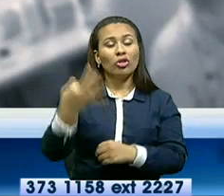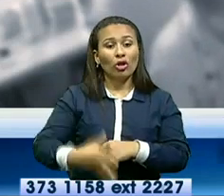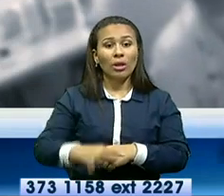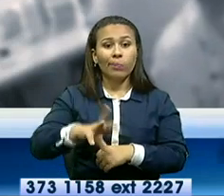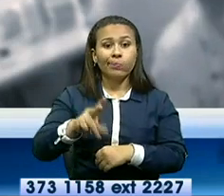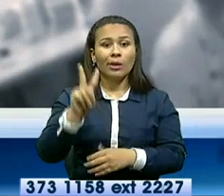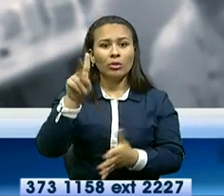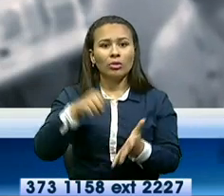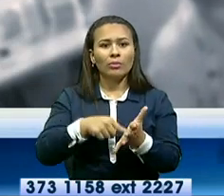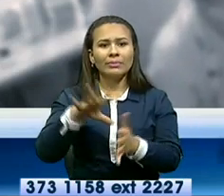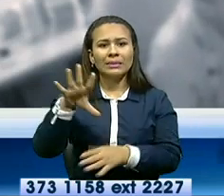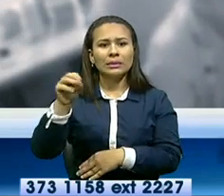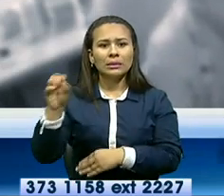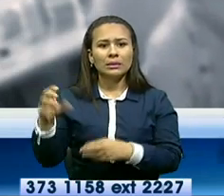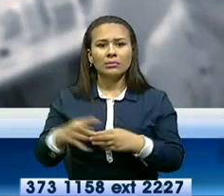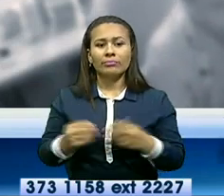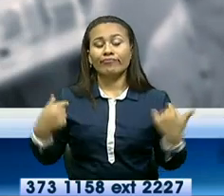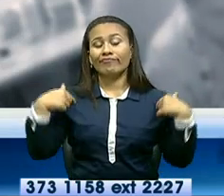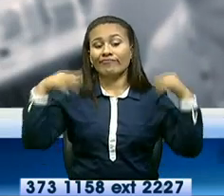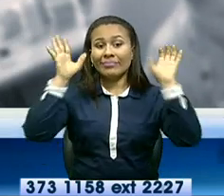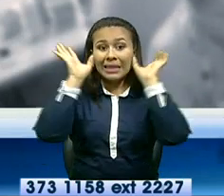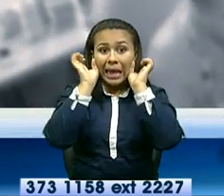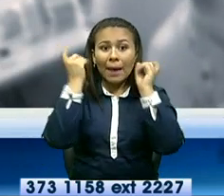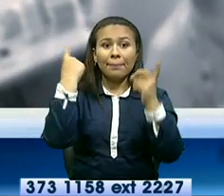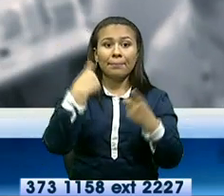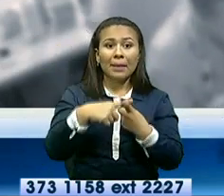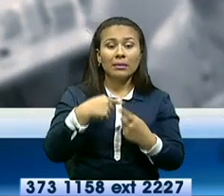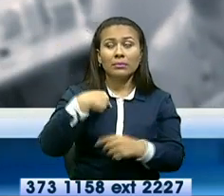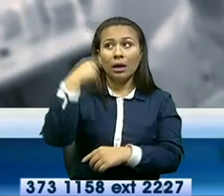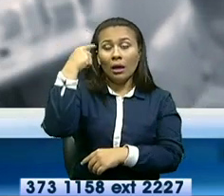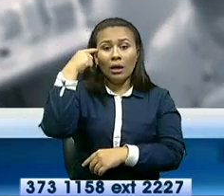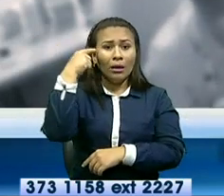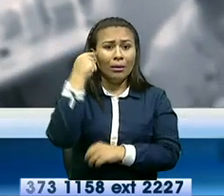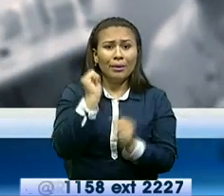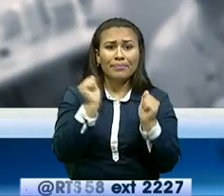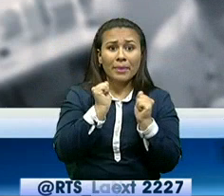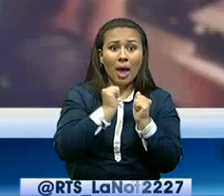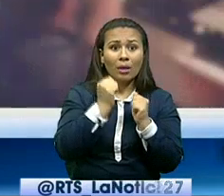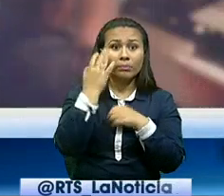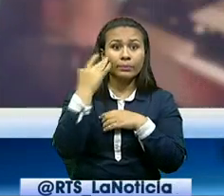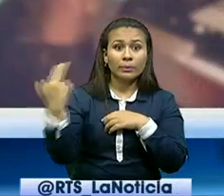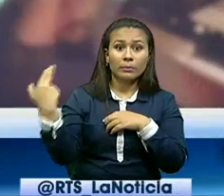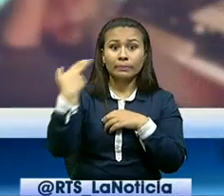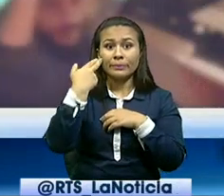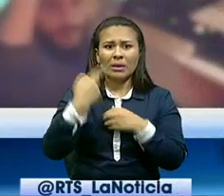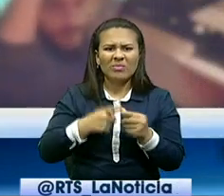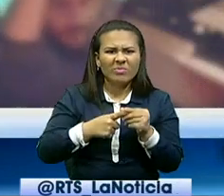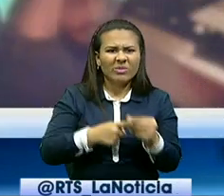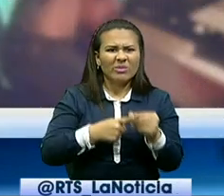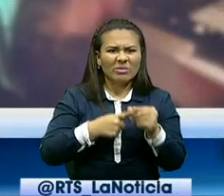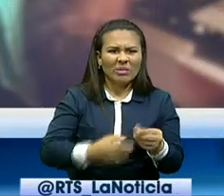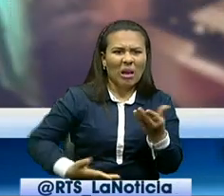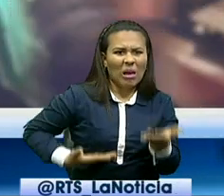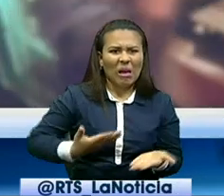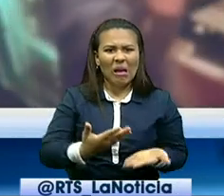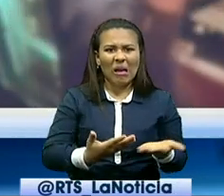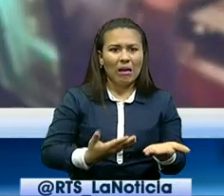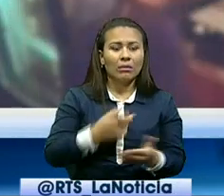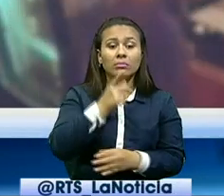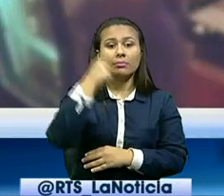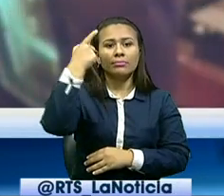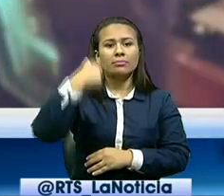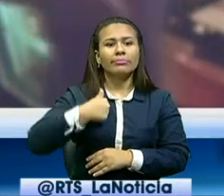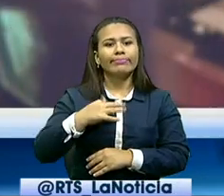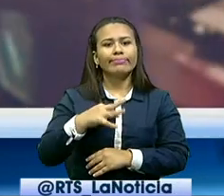los $2,500. A eso hay que sumar el trauma, a que le apunten con arma de fuego, insultos y malos tratos, que son parte del